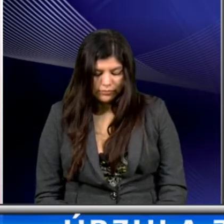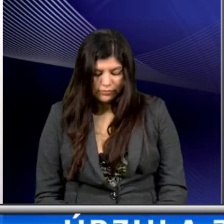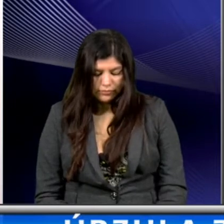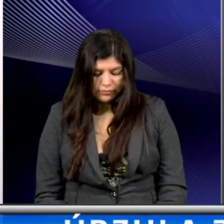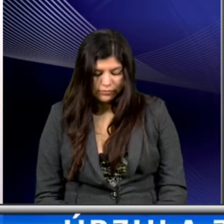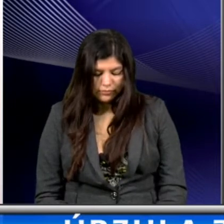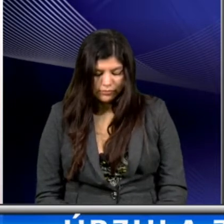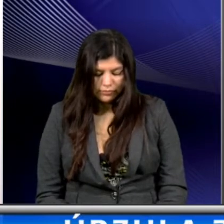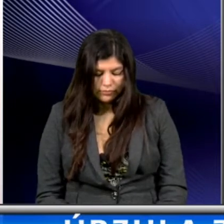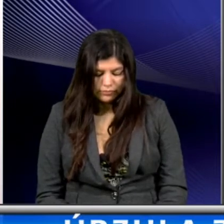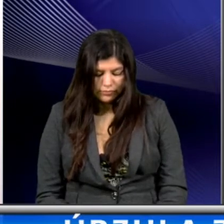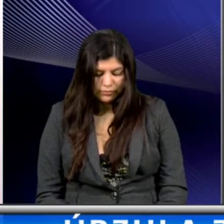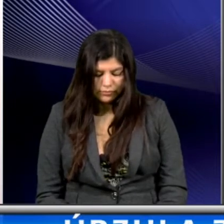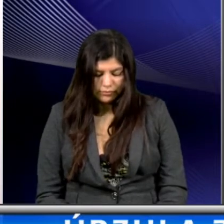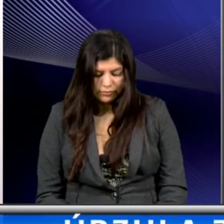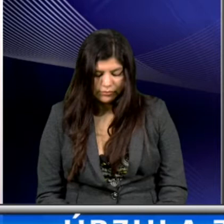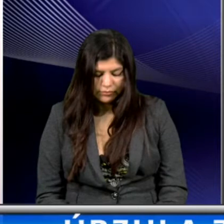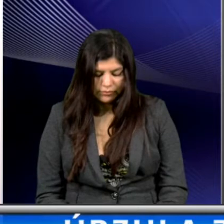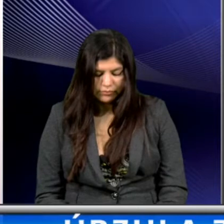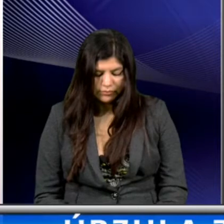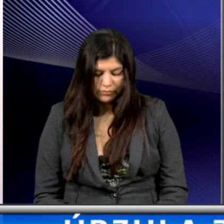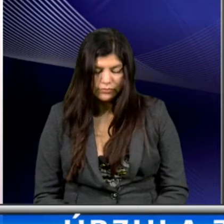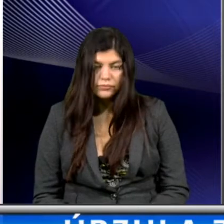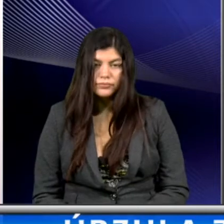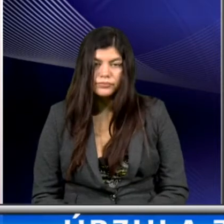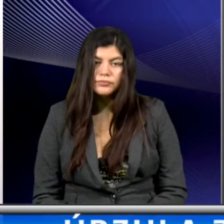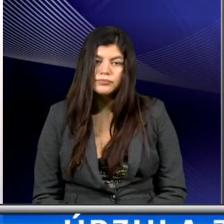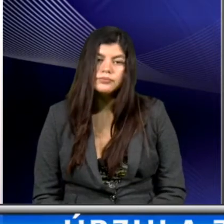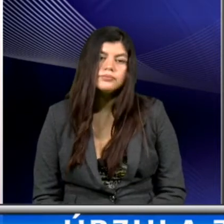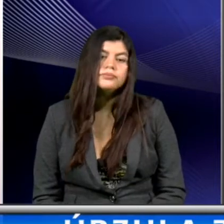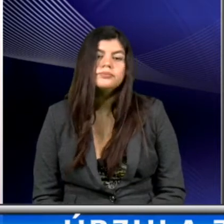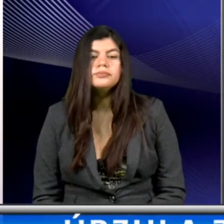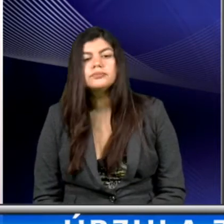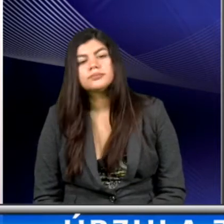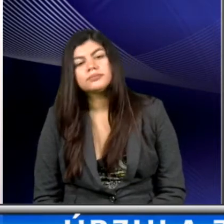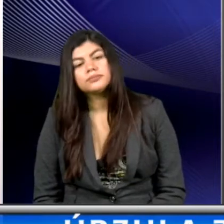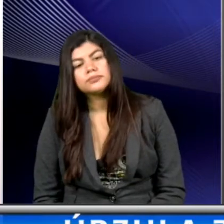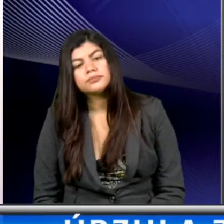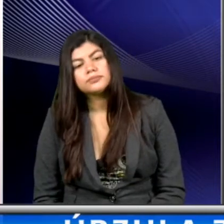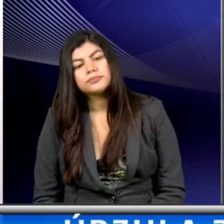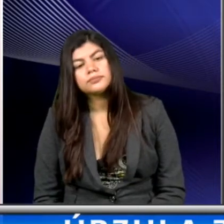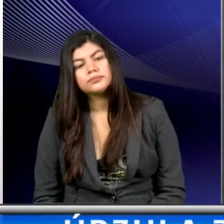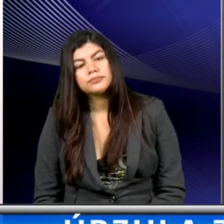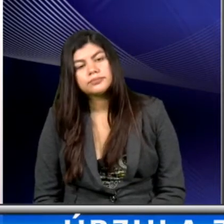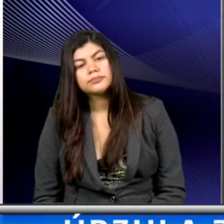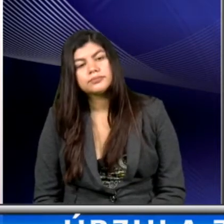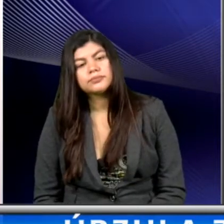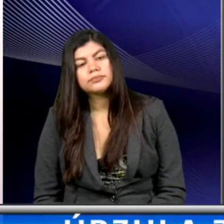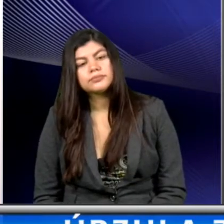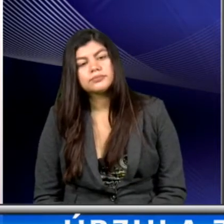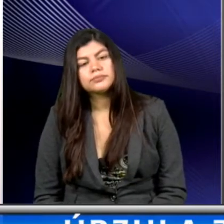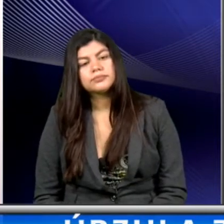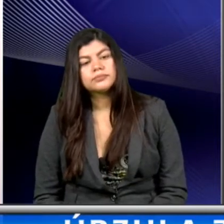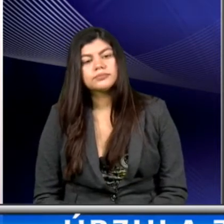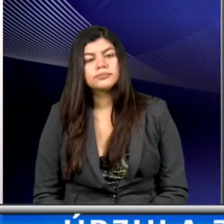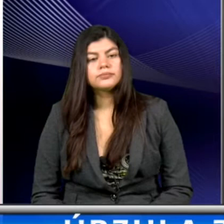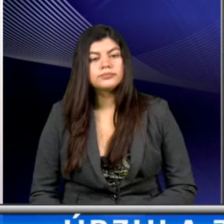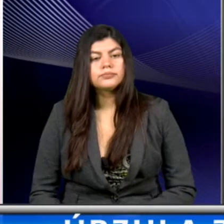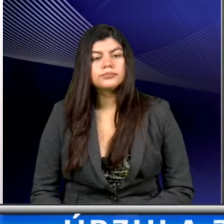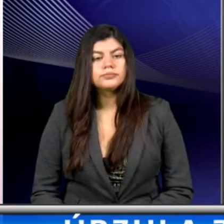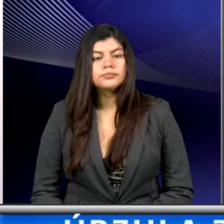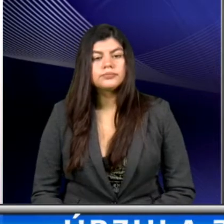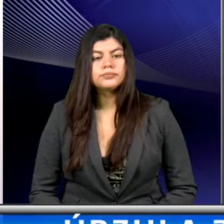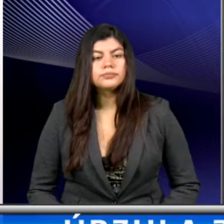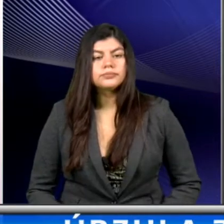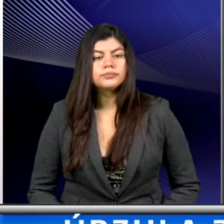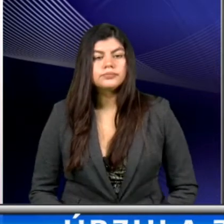joven que está iniciando consumo, y todas las esferas se ven dañadas. O sea, ya cuando hablamos de adicción, estamos hablando de